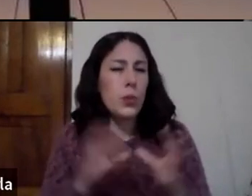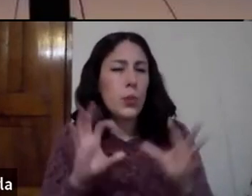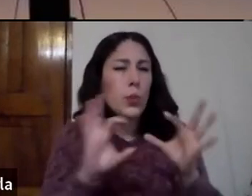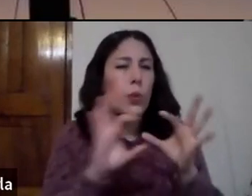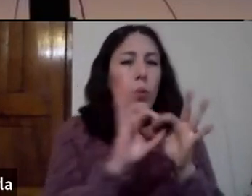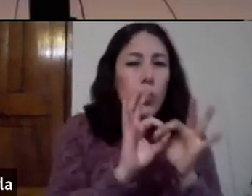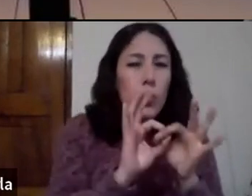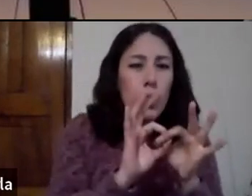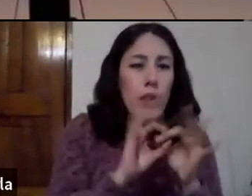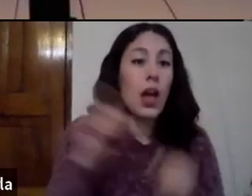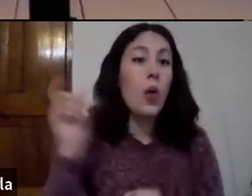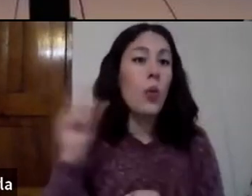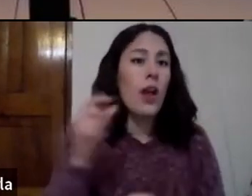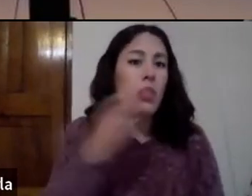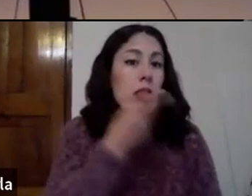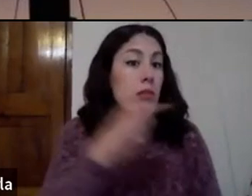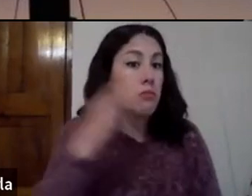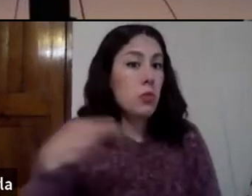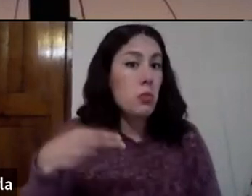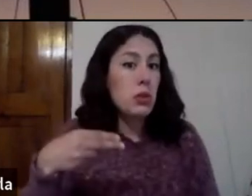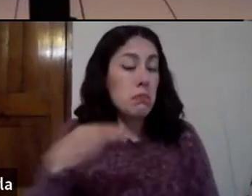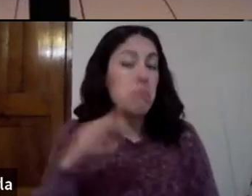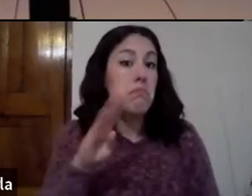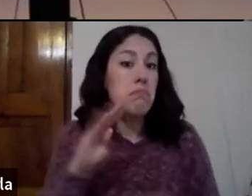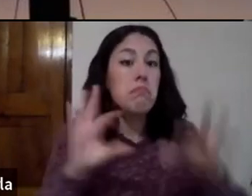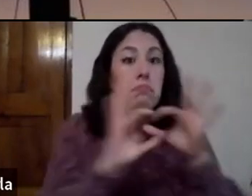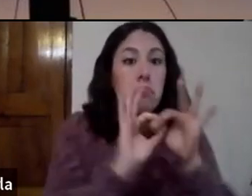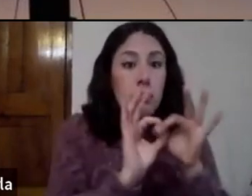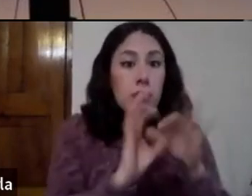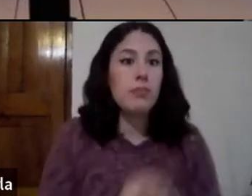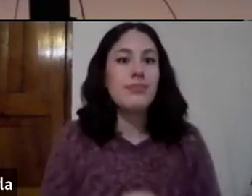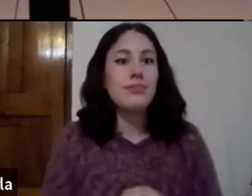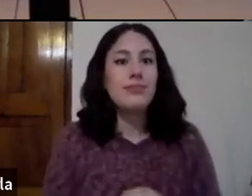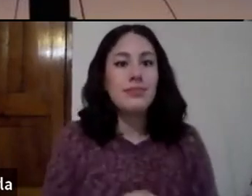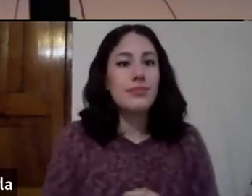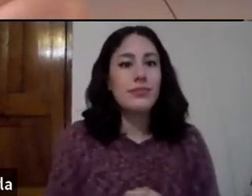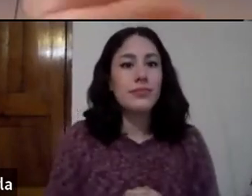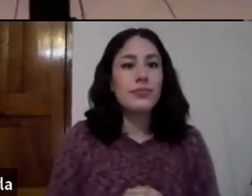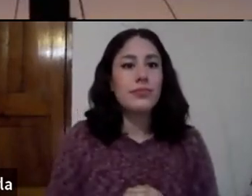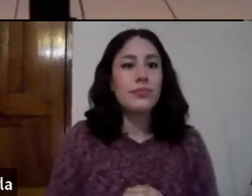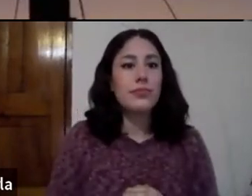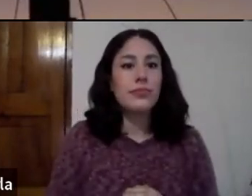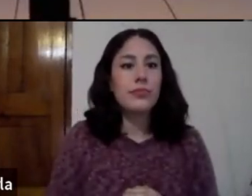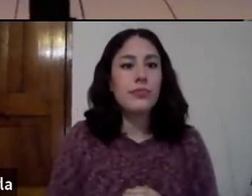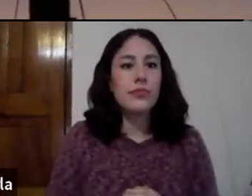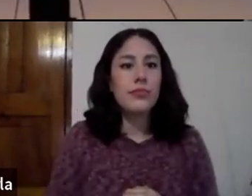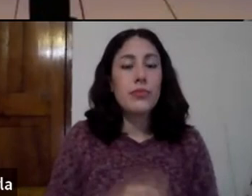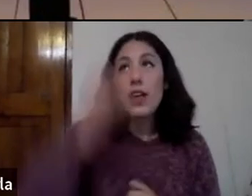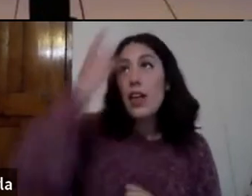nombre. Y fíjense, Dios mismo se revela a Moisés con su